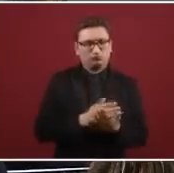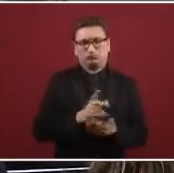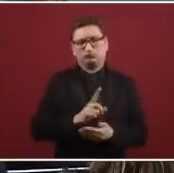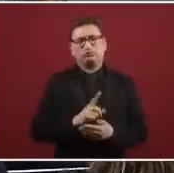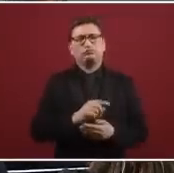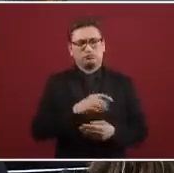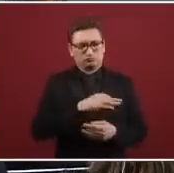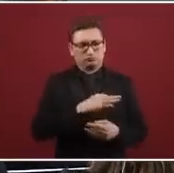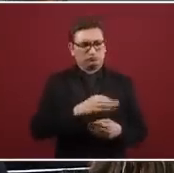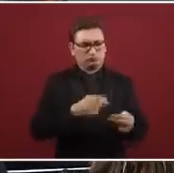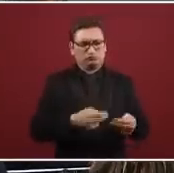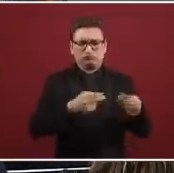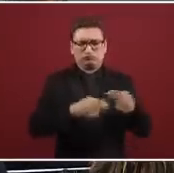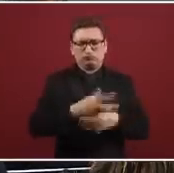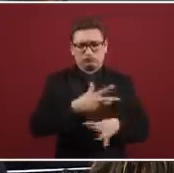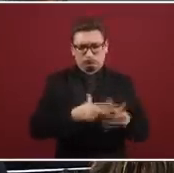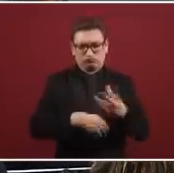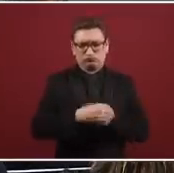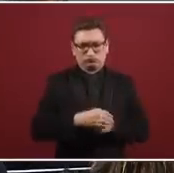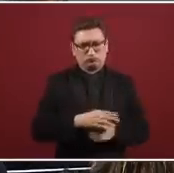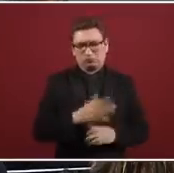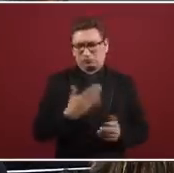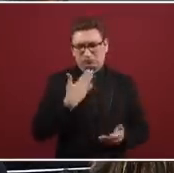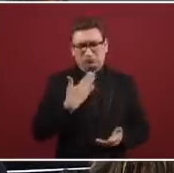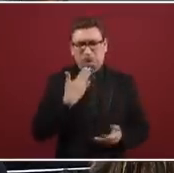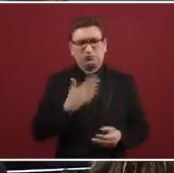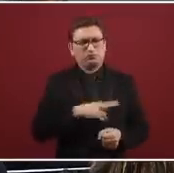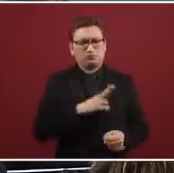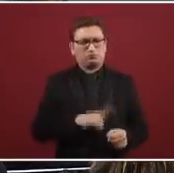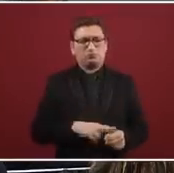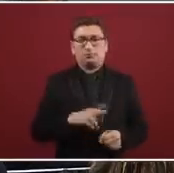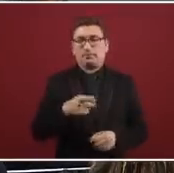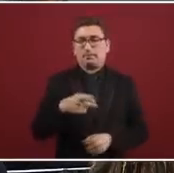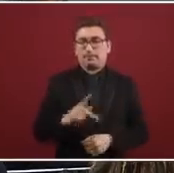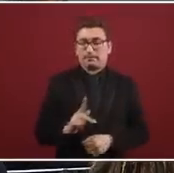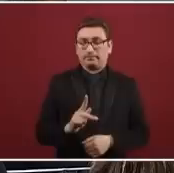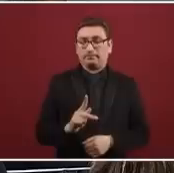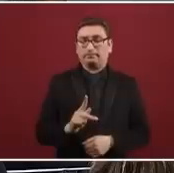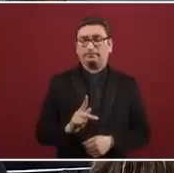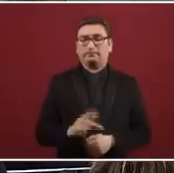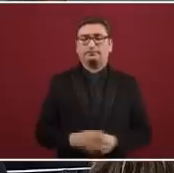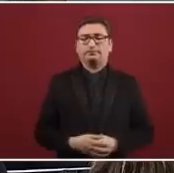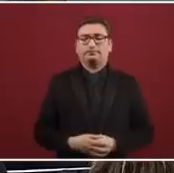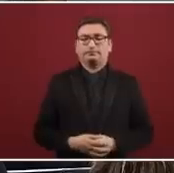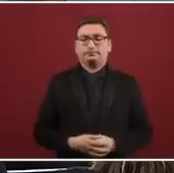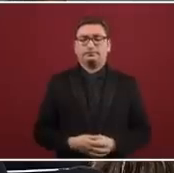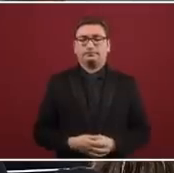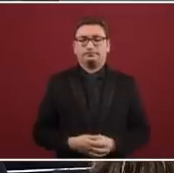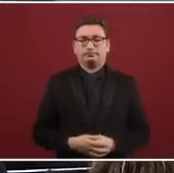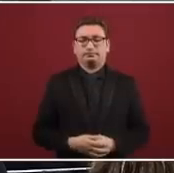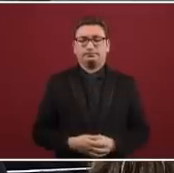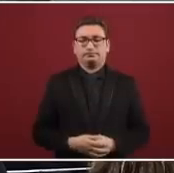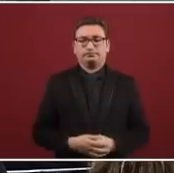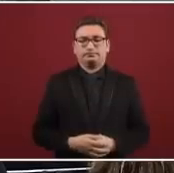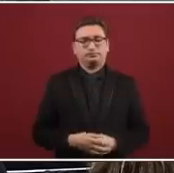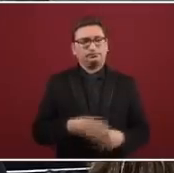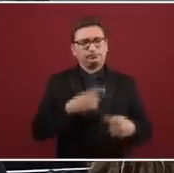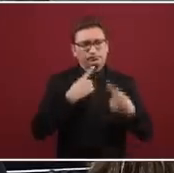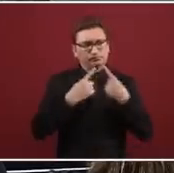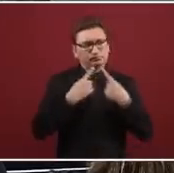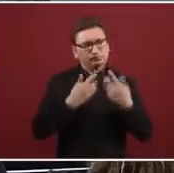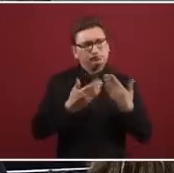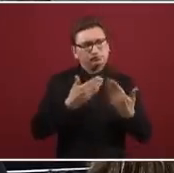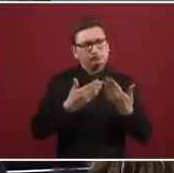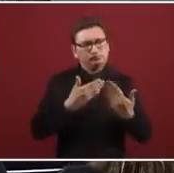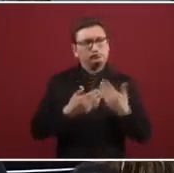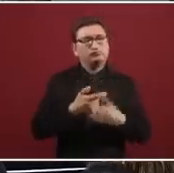negocios, pero que se busque estandarizar